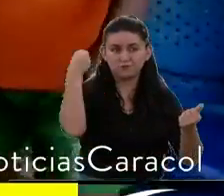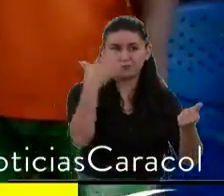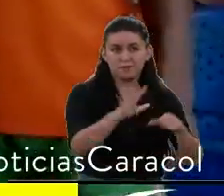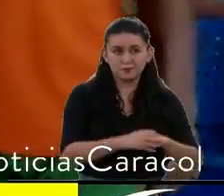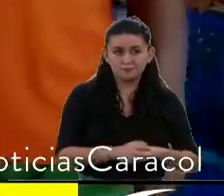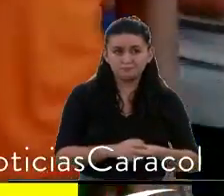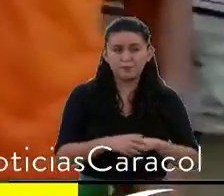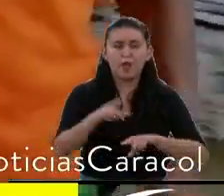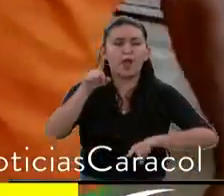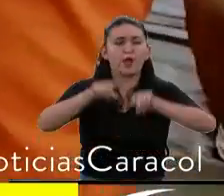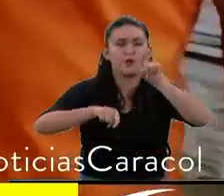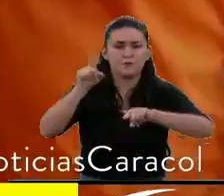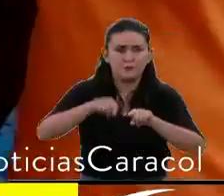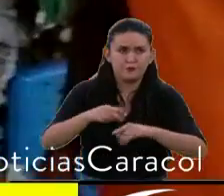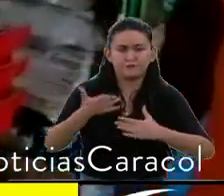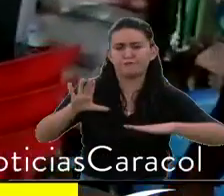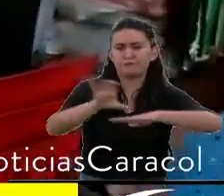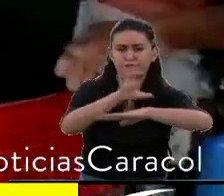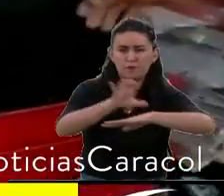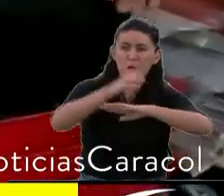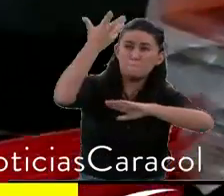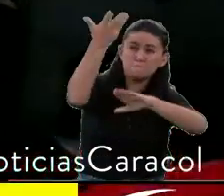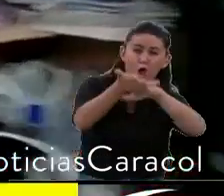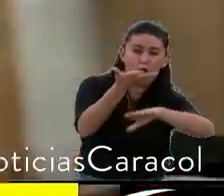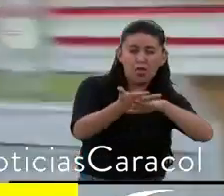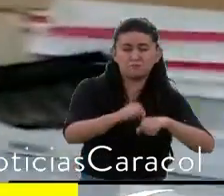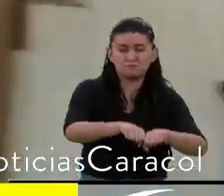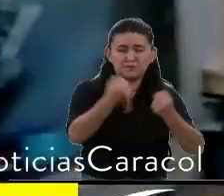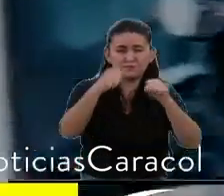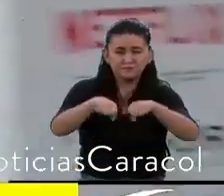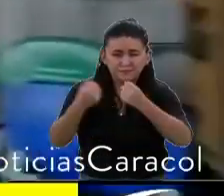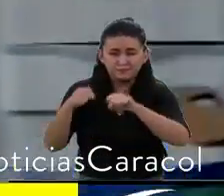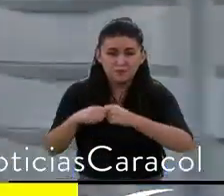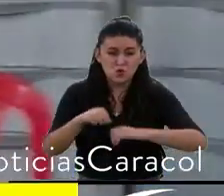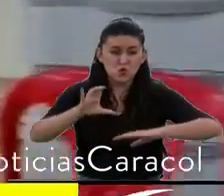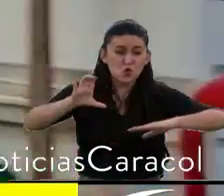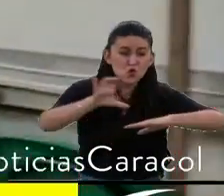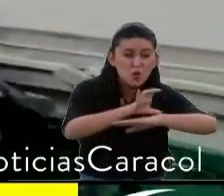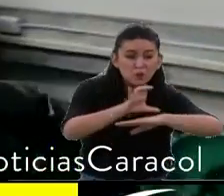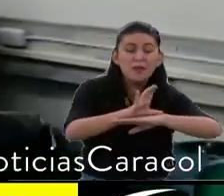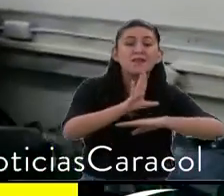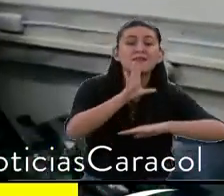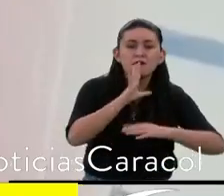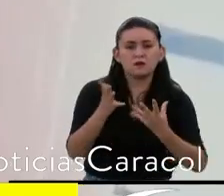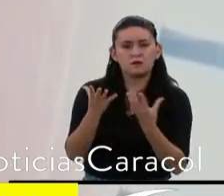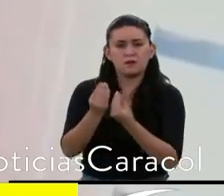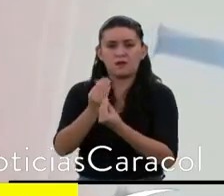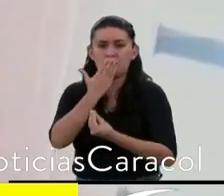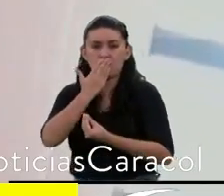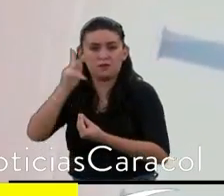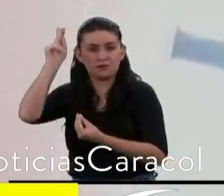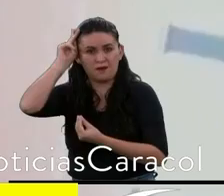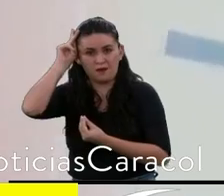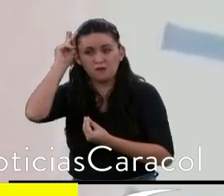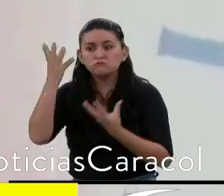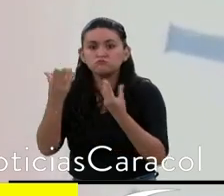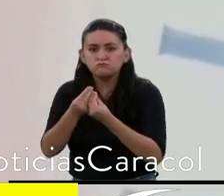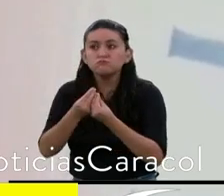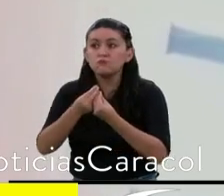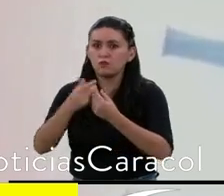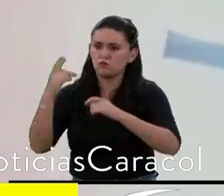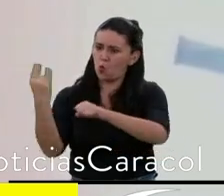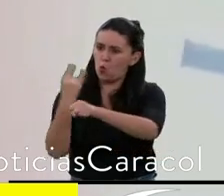algunos equipos de cómputos. Computadores que nuestros hermanos indígenas, en este caso la población infantil,